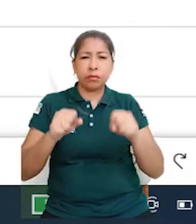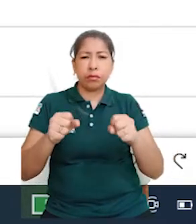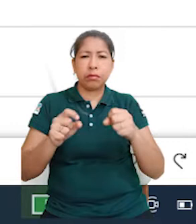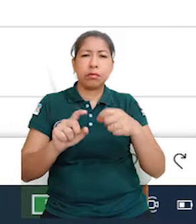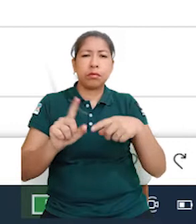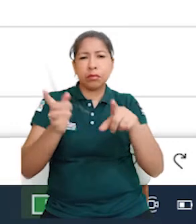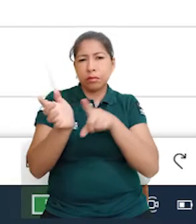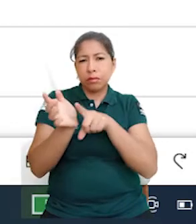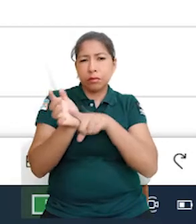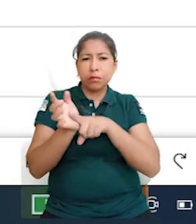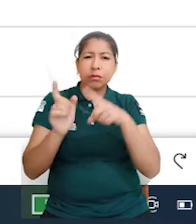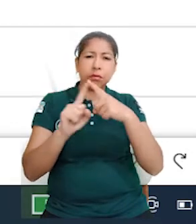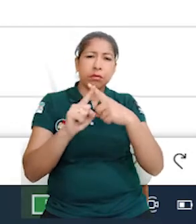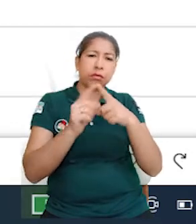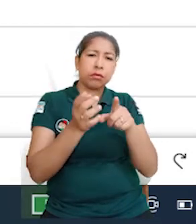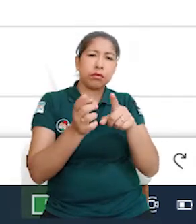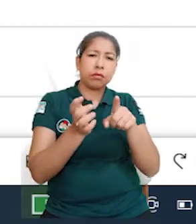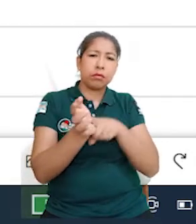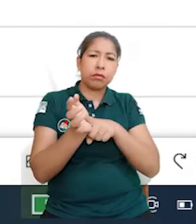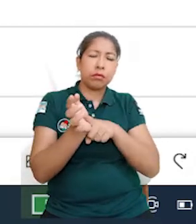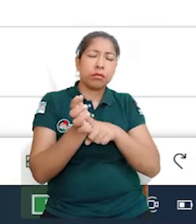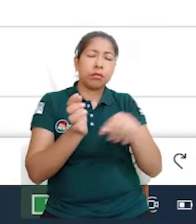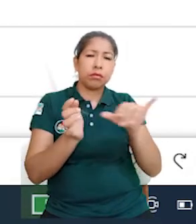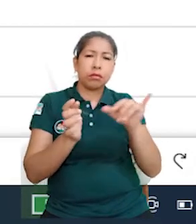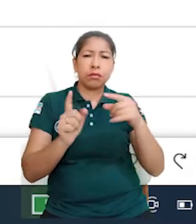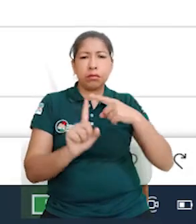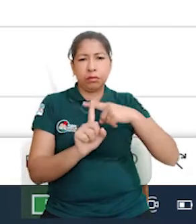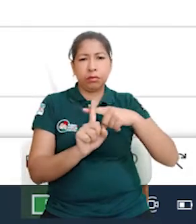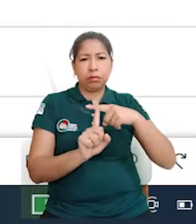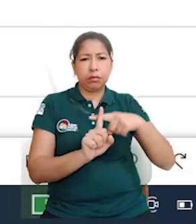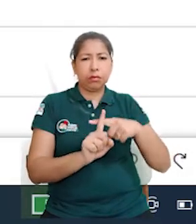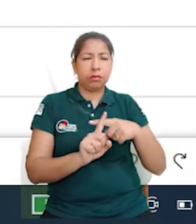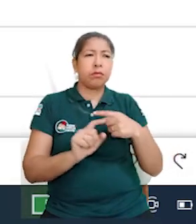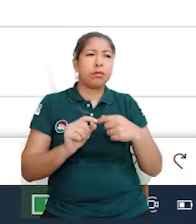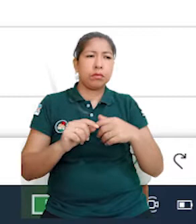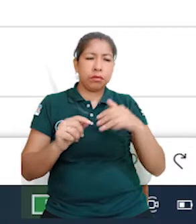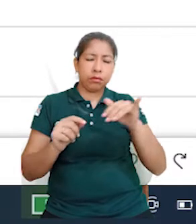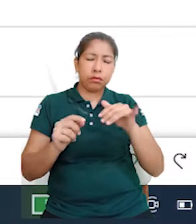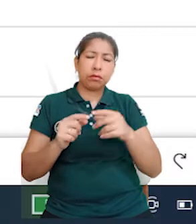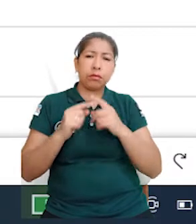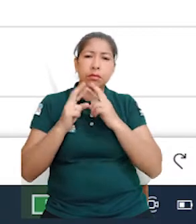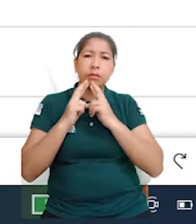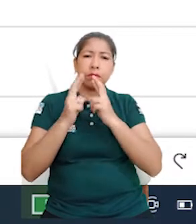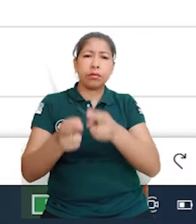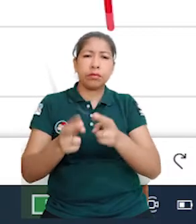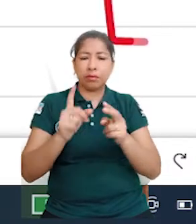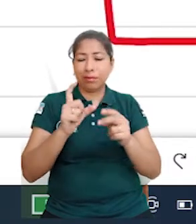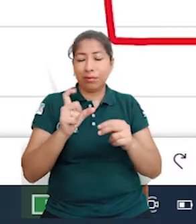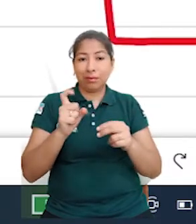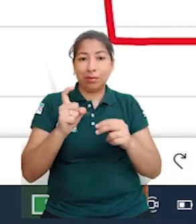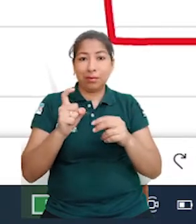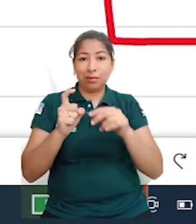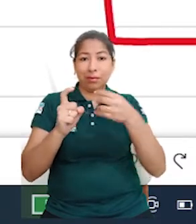ser igual a positivo 12 sobre 17 avos. Y acabamos de calcular